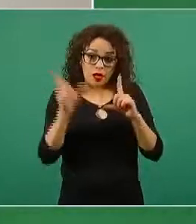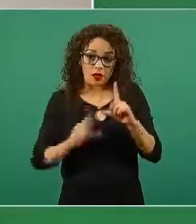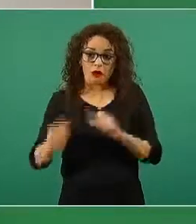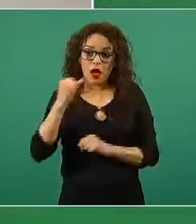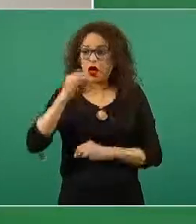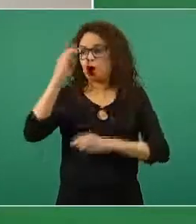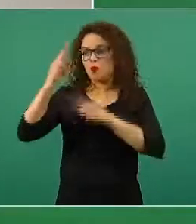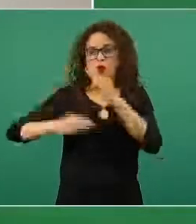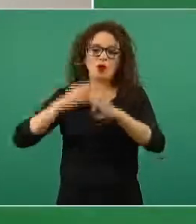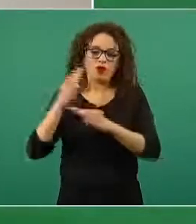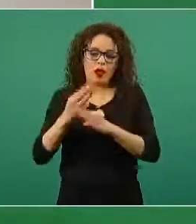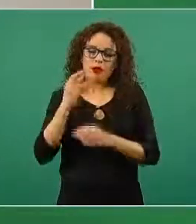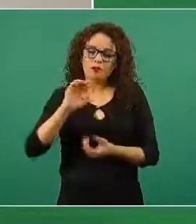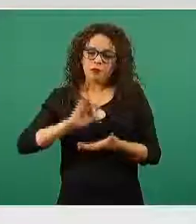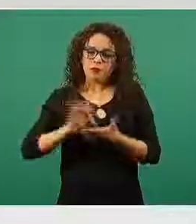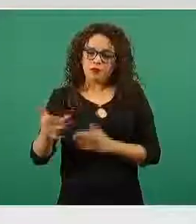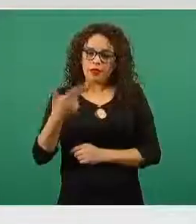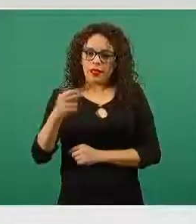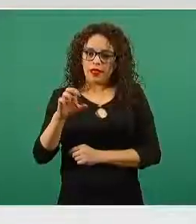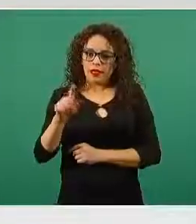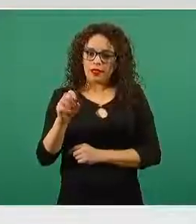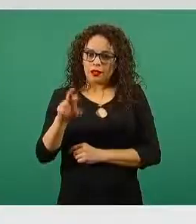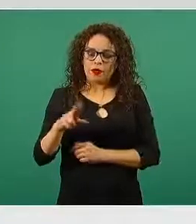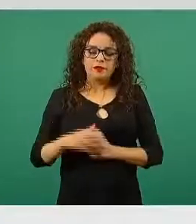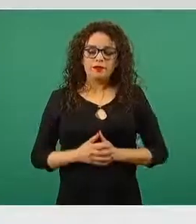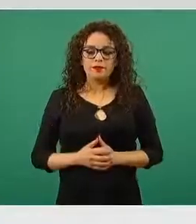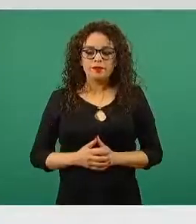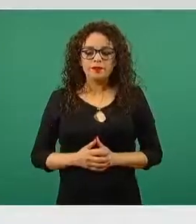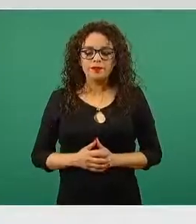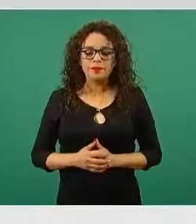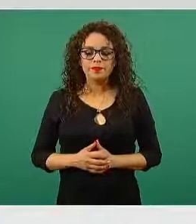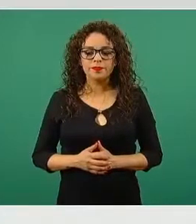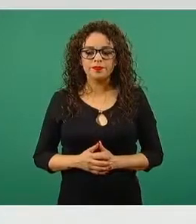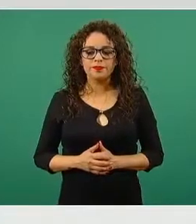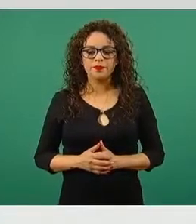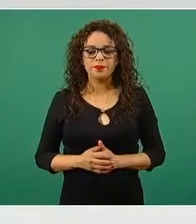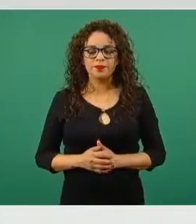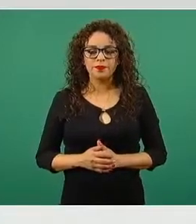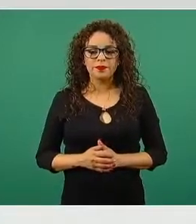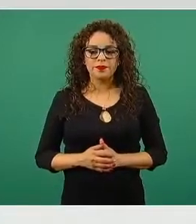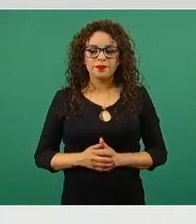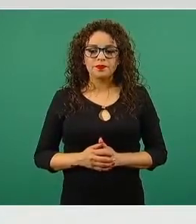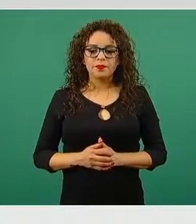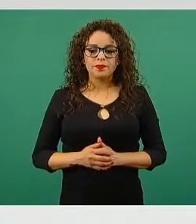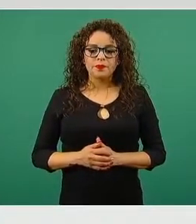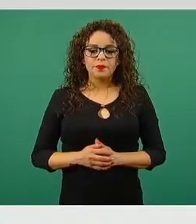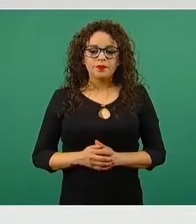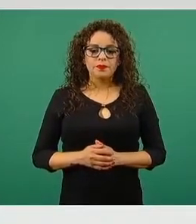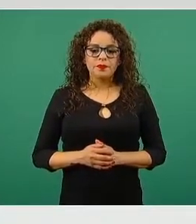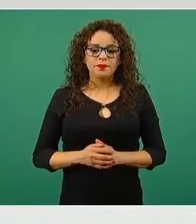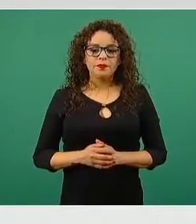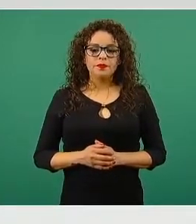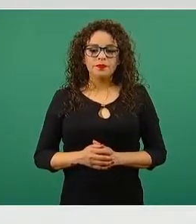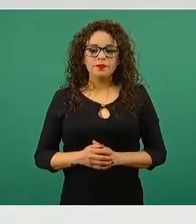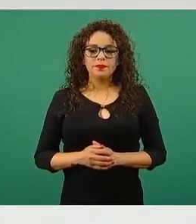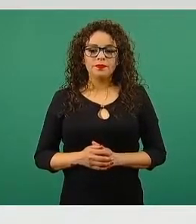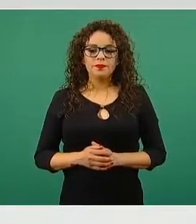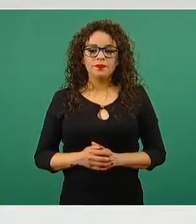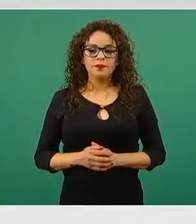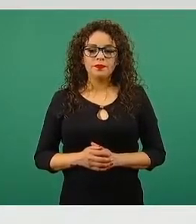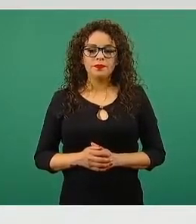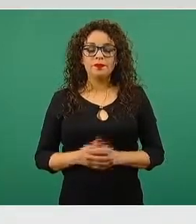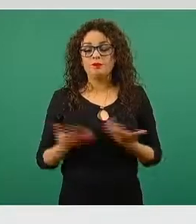mundial. Muchísimas gracias, Héctor. Bien,